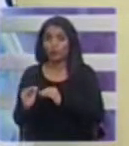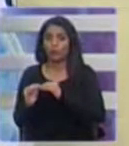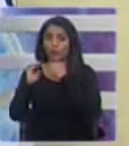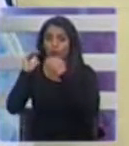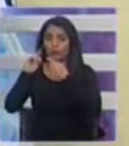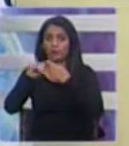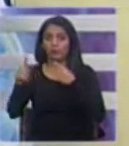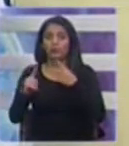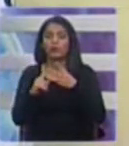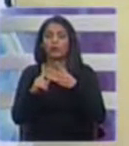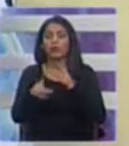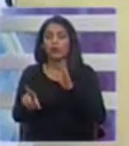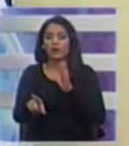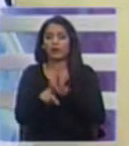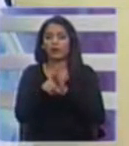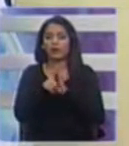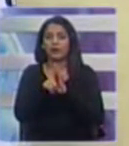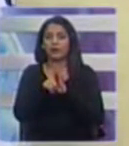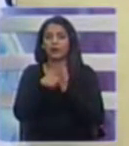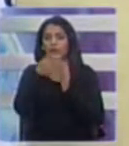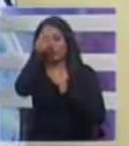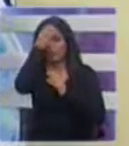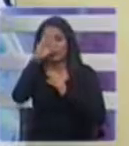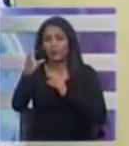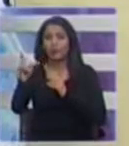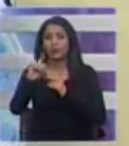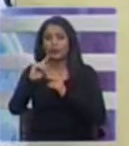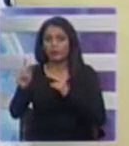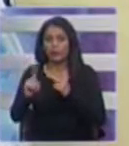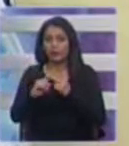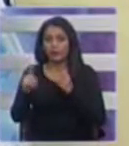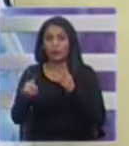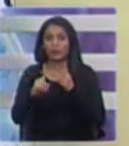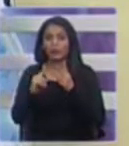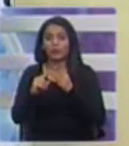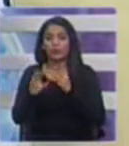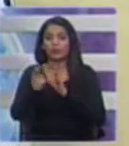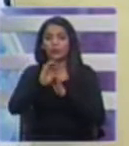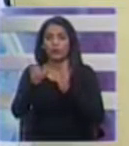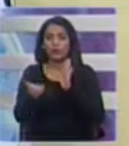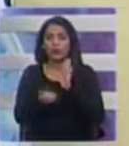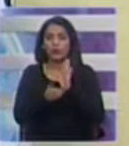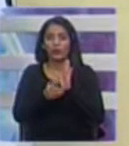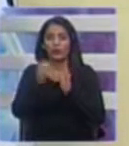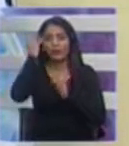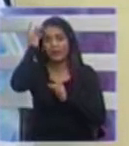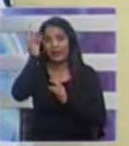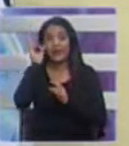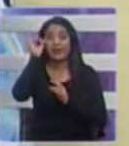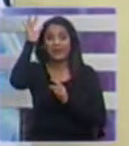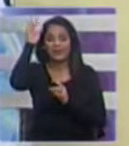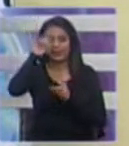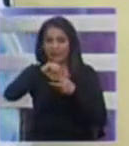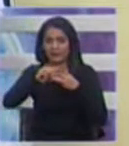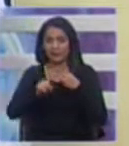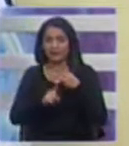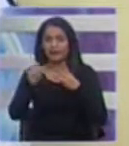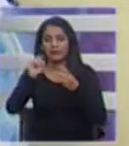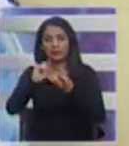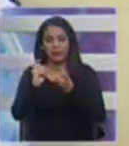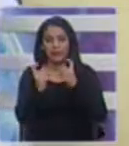digno, educación para seguridad, educación como motor de la economía. Creemos que existe una vida digna con